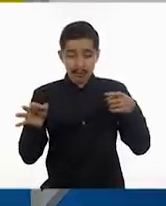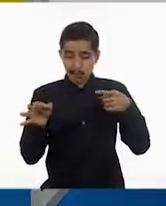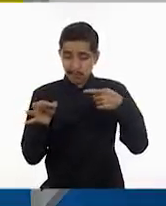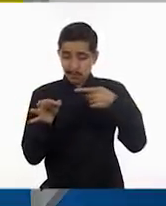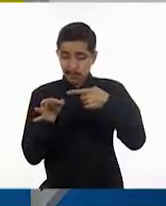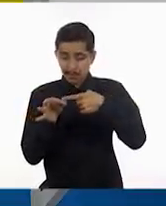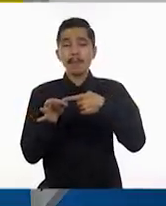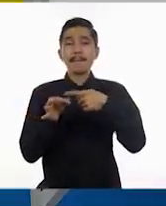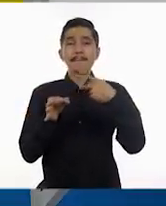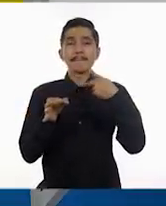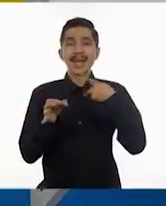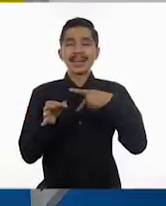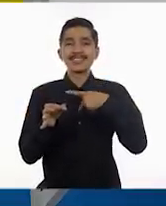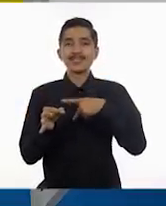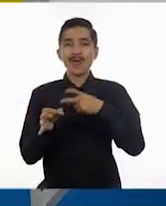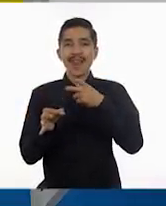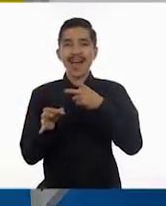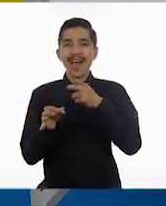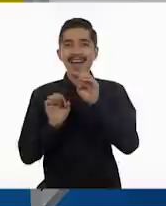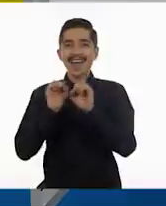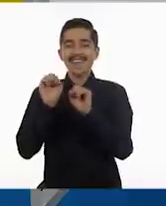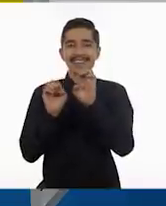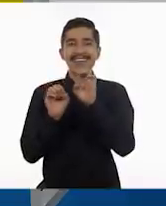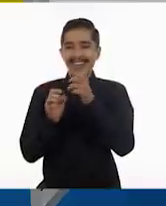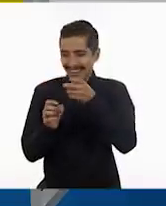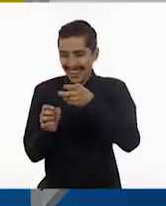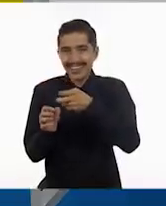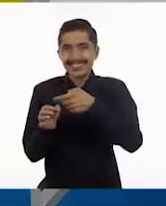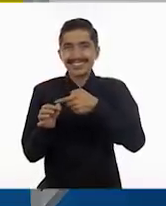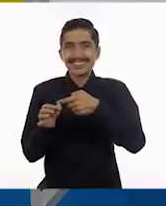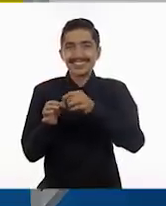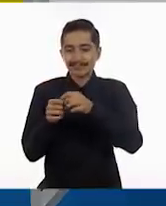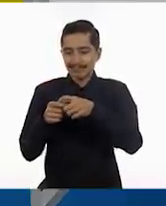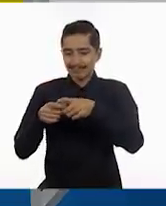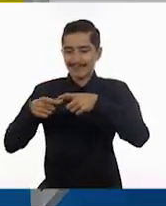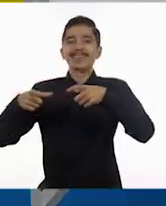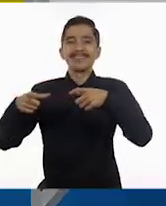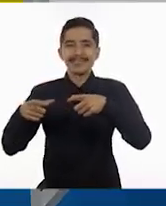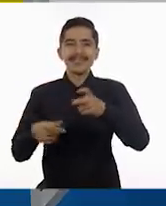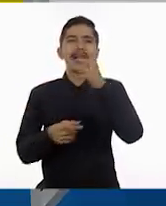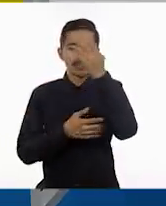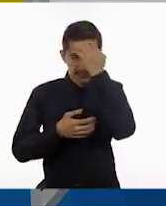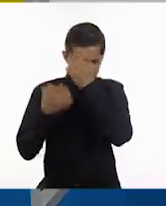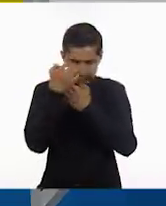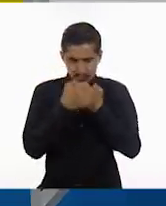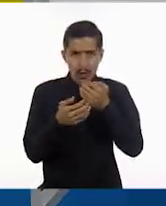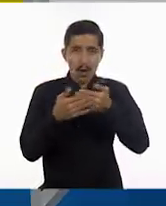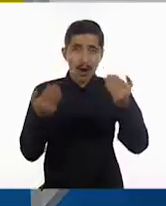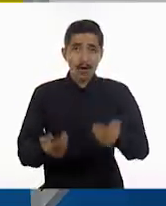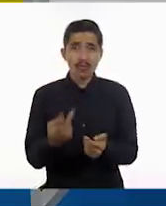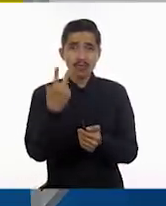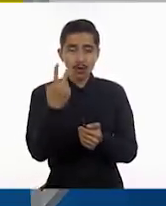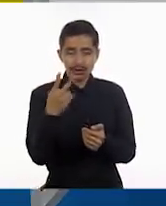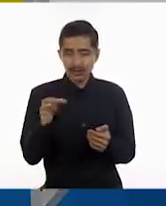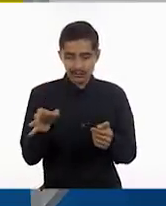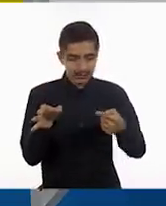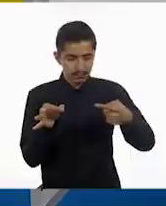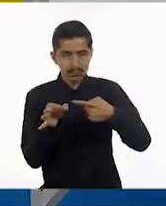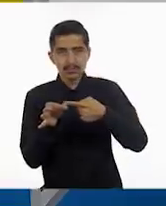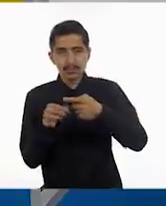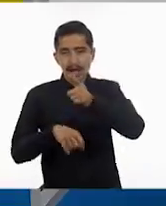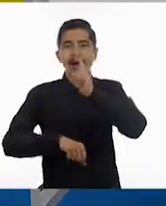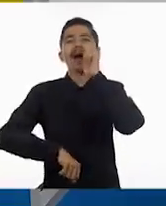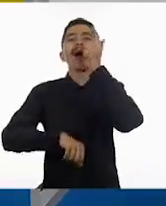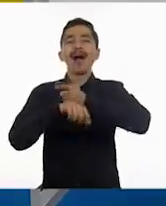Algo así. Vamos a estudiar el día de hoy las funciones de estas dos células. Ustedes en casa van a descubrir que